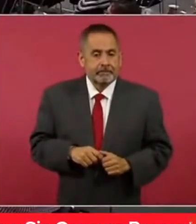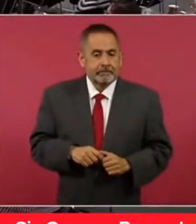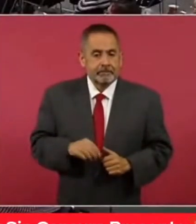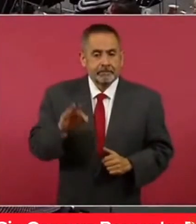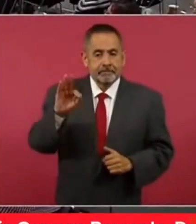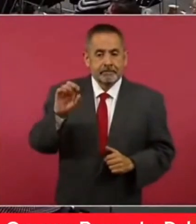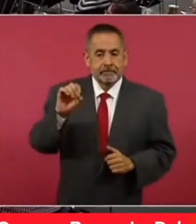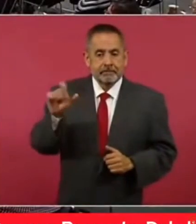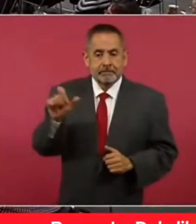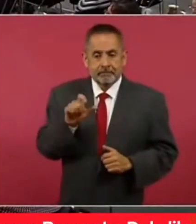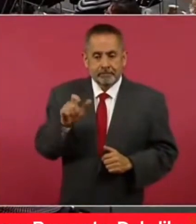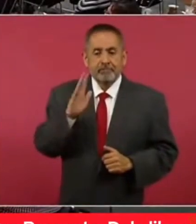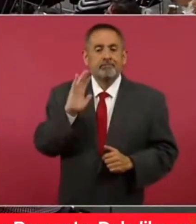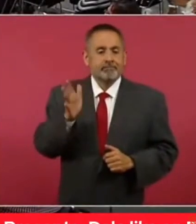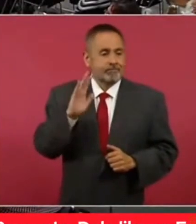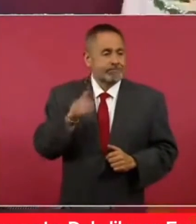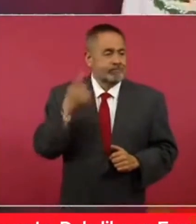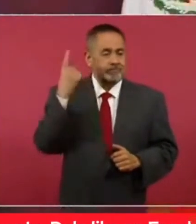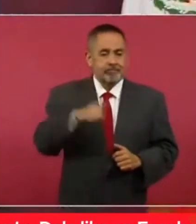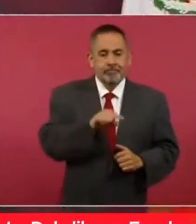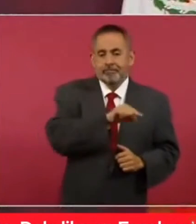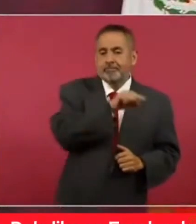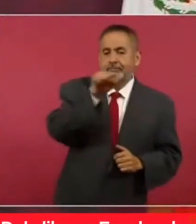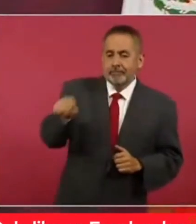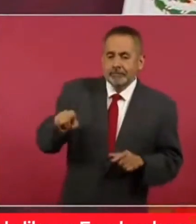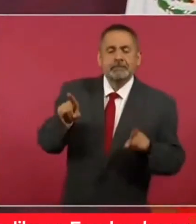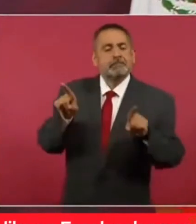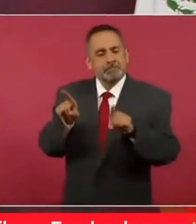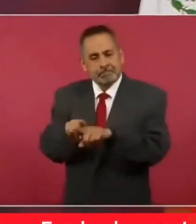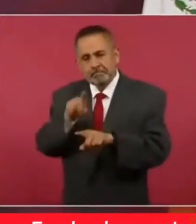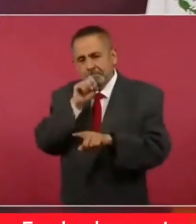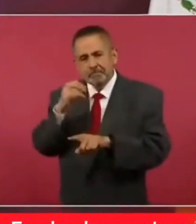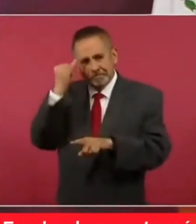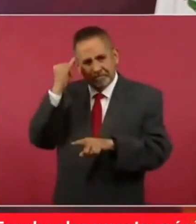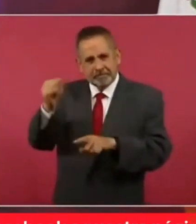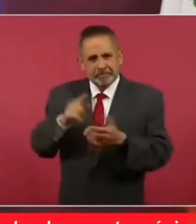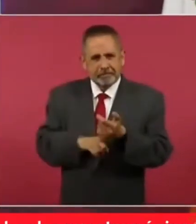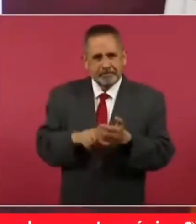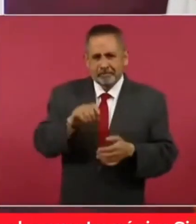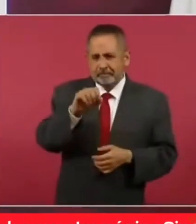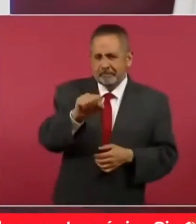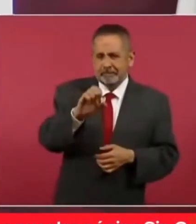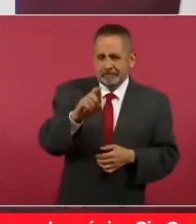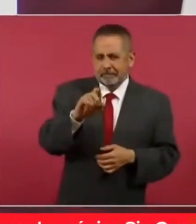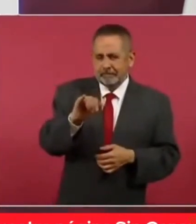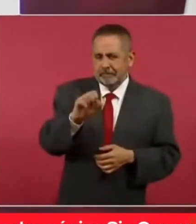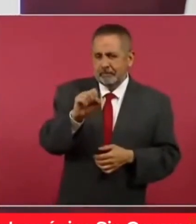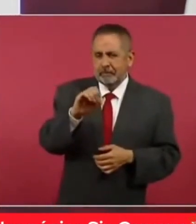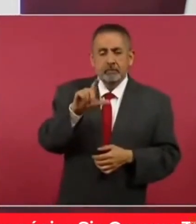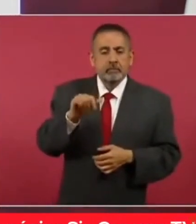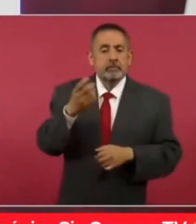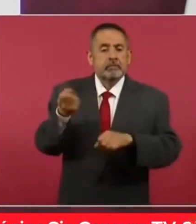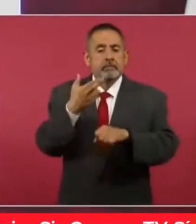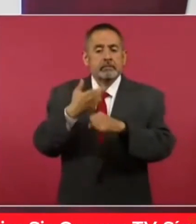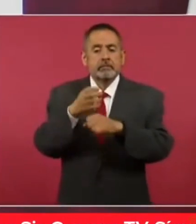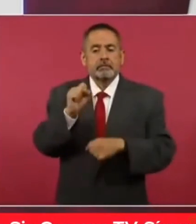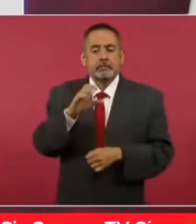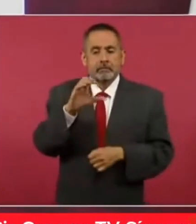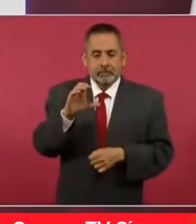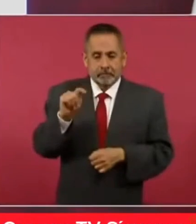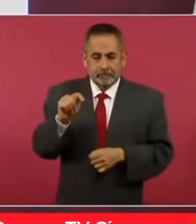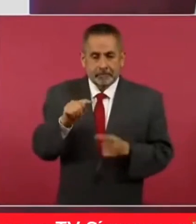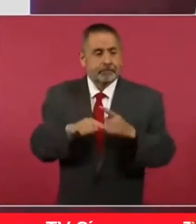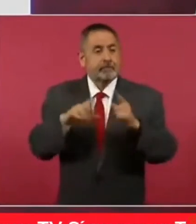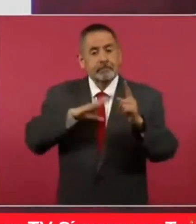Fox había enviado a Tamaulipas con el mismo propósito a Cerisola, secretario de Comunicación. Y hay